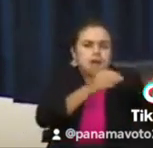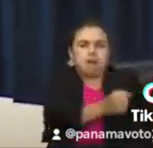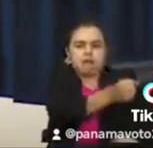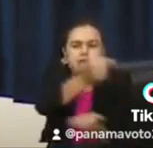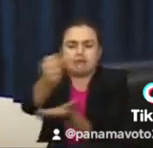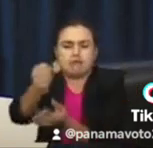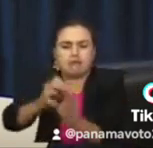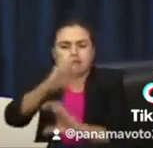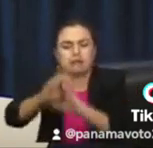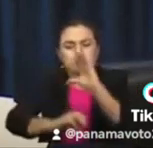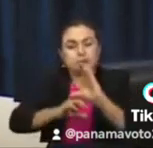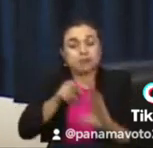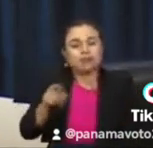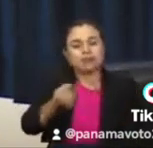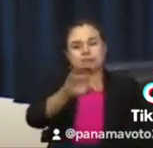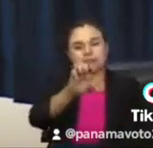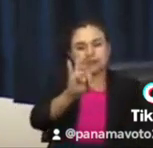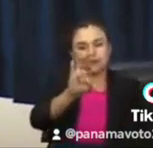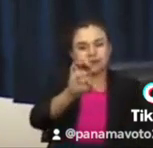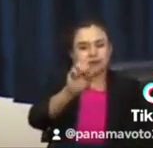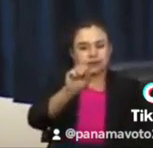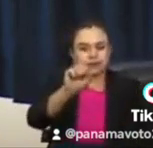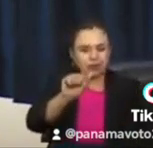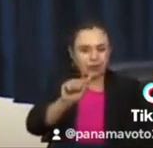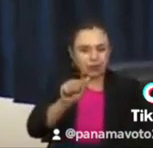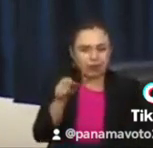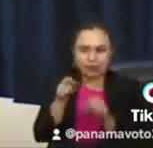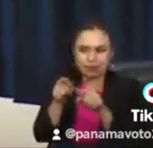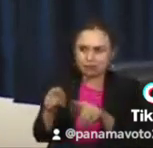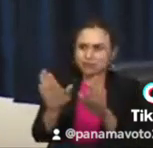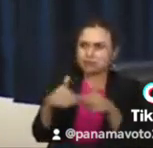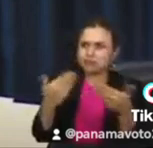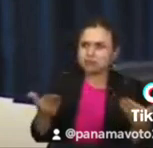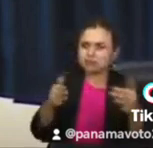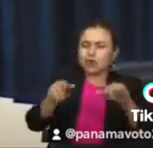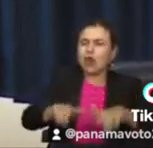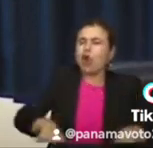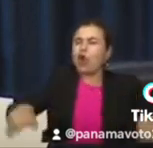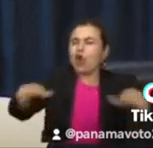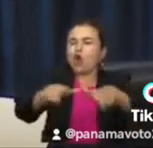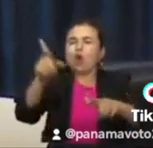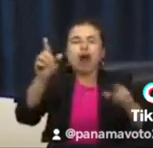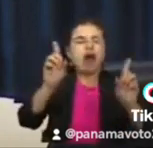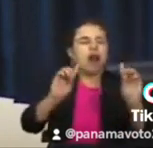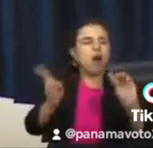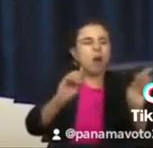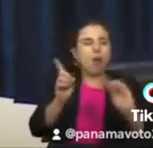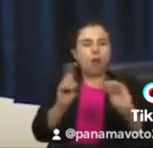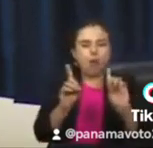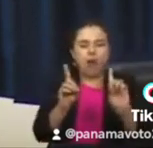no deben precisarse y a tener instalaciones como el Centro Nacional del Despacho, que es la